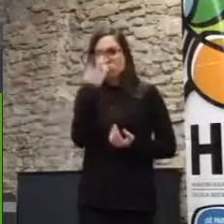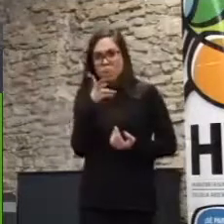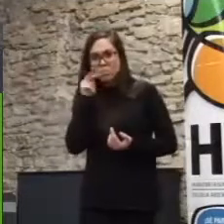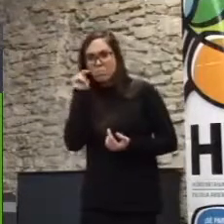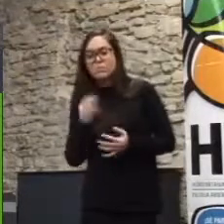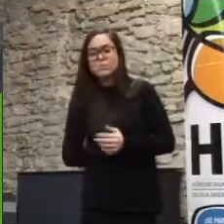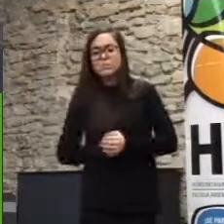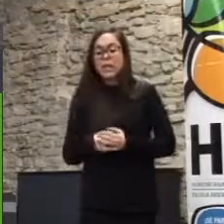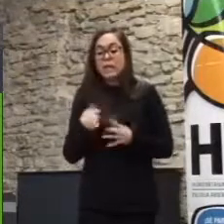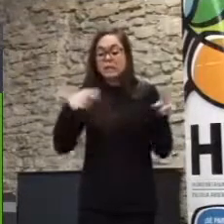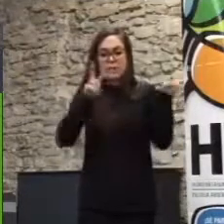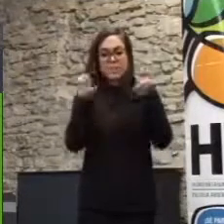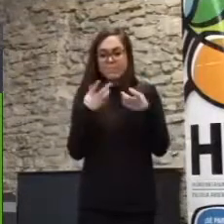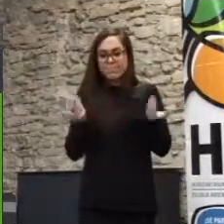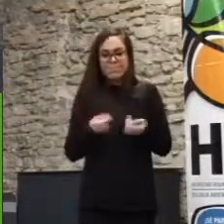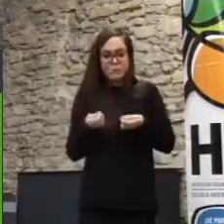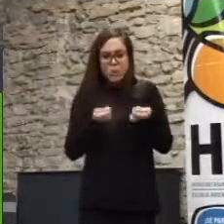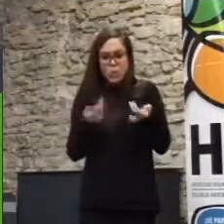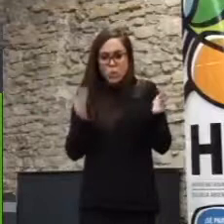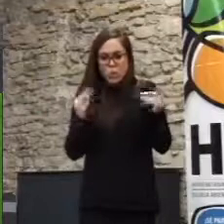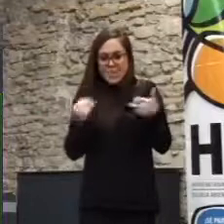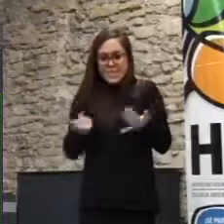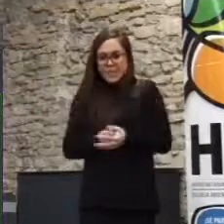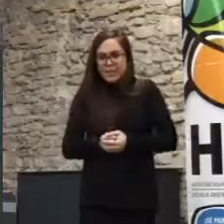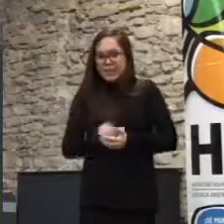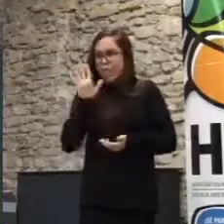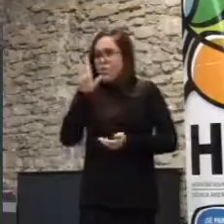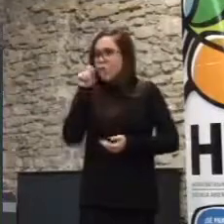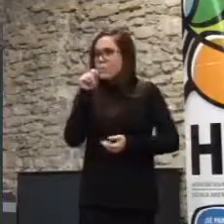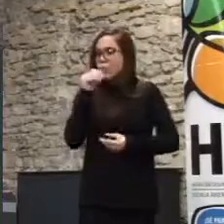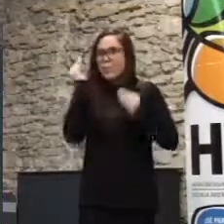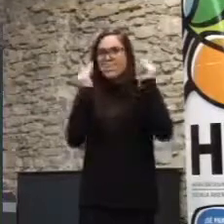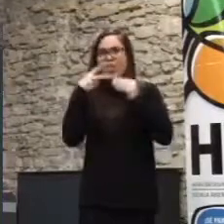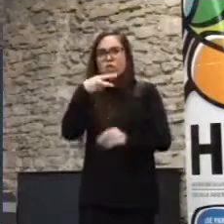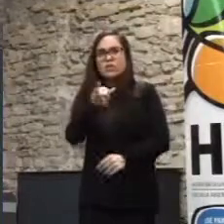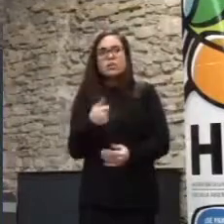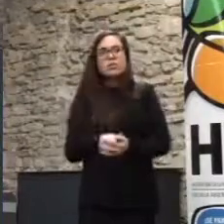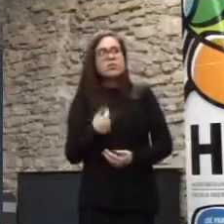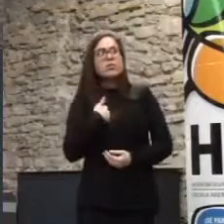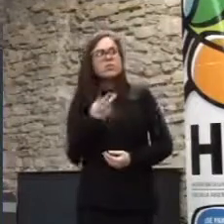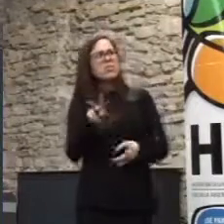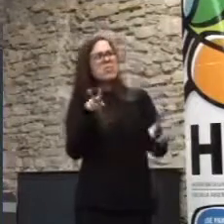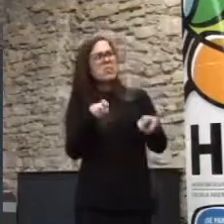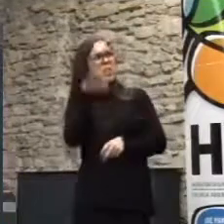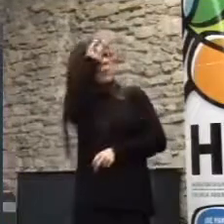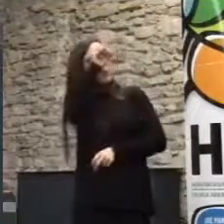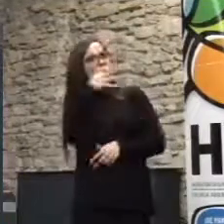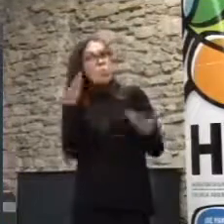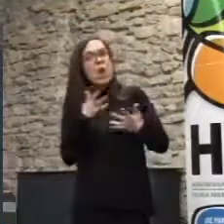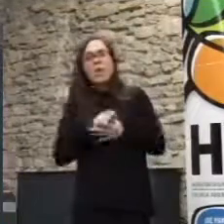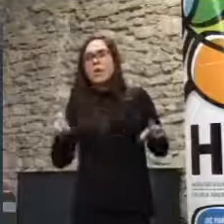hay temas que no controlas o en los que no te has parado a pensar 5 minutos, dices, es que yo no sé qué pienso de esto. O no lo tengo